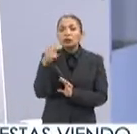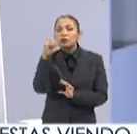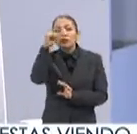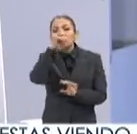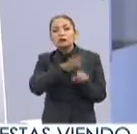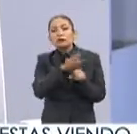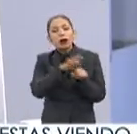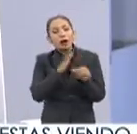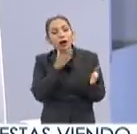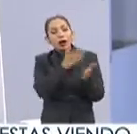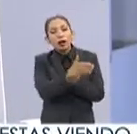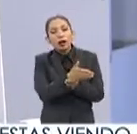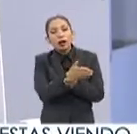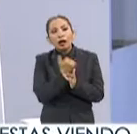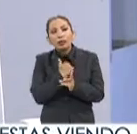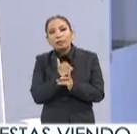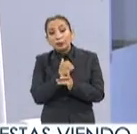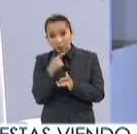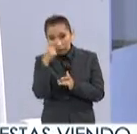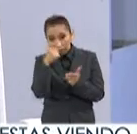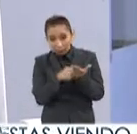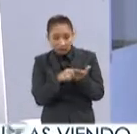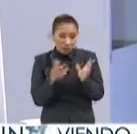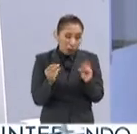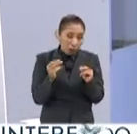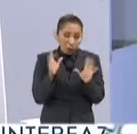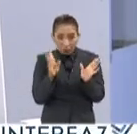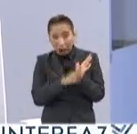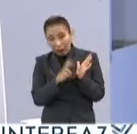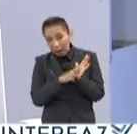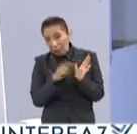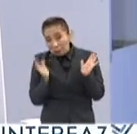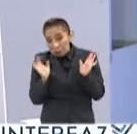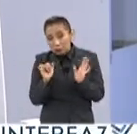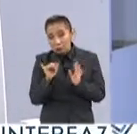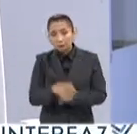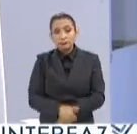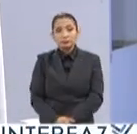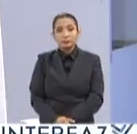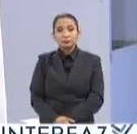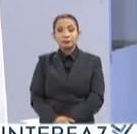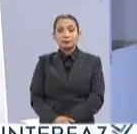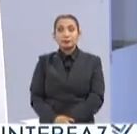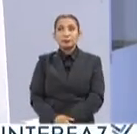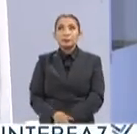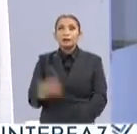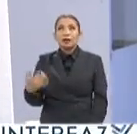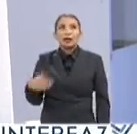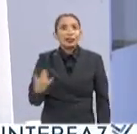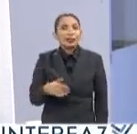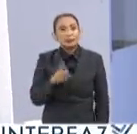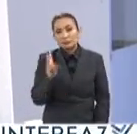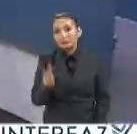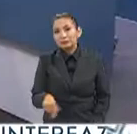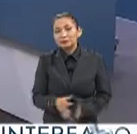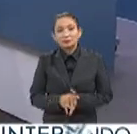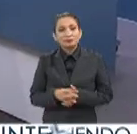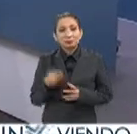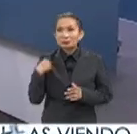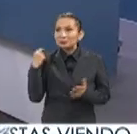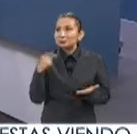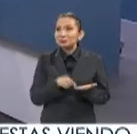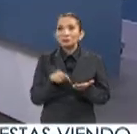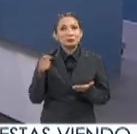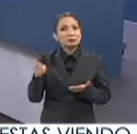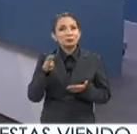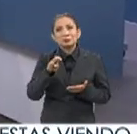ti? ¿Pero crees o no crees que vale la pena y por qué? Ay, Dios. Es que yo creo que